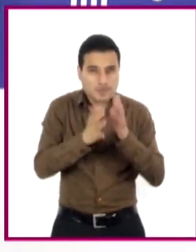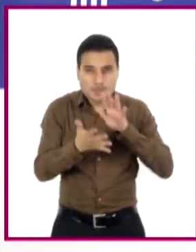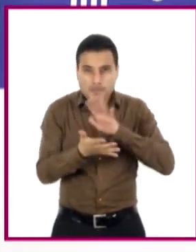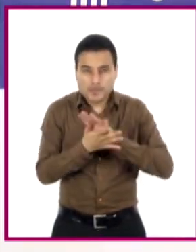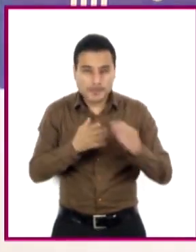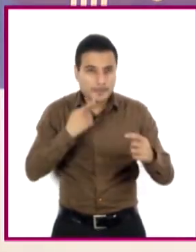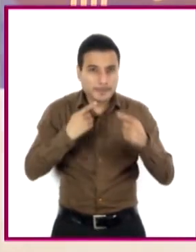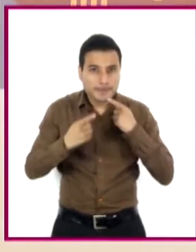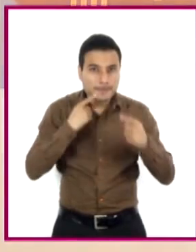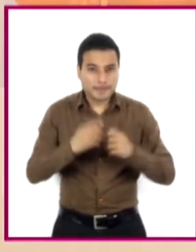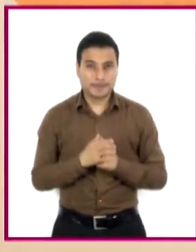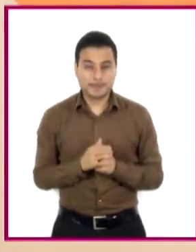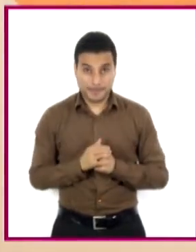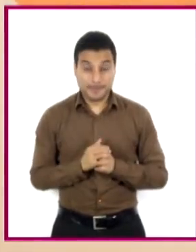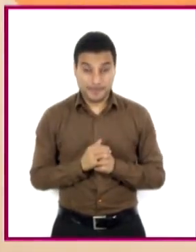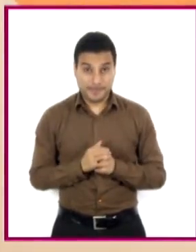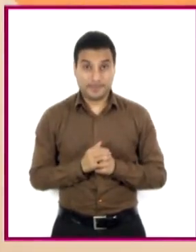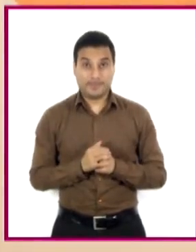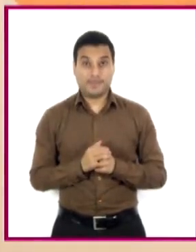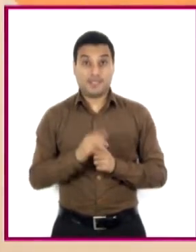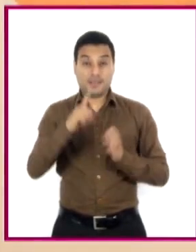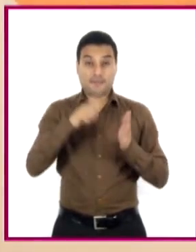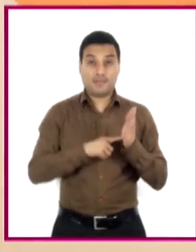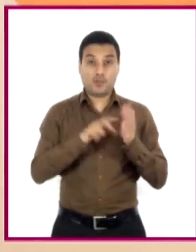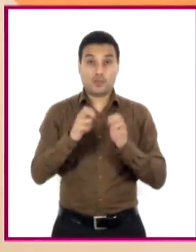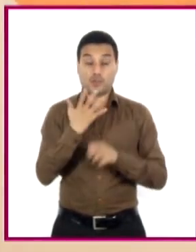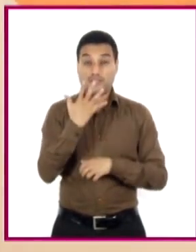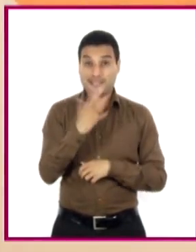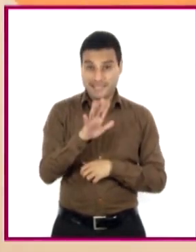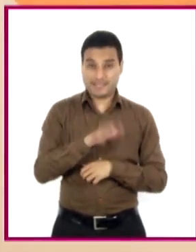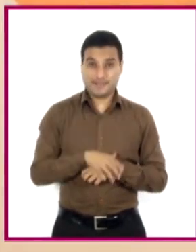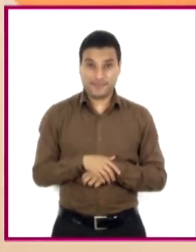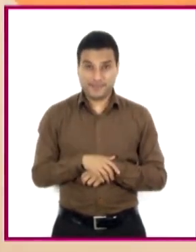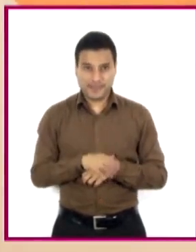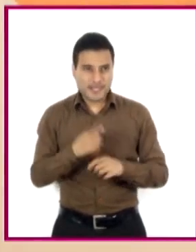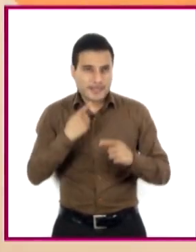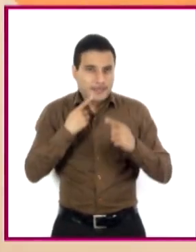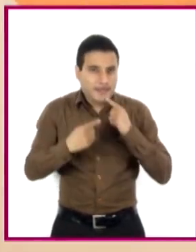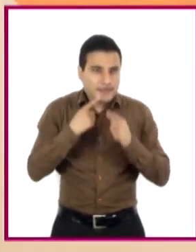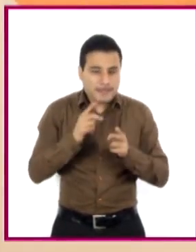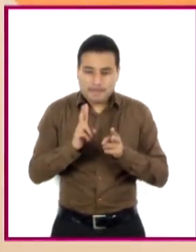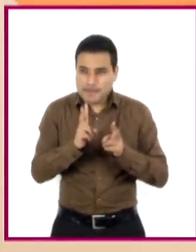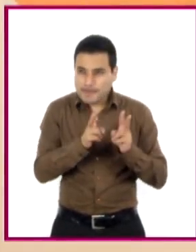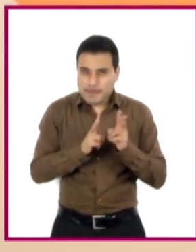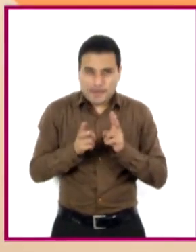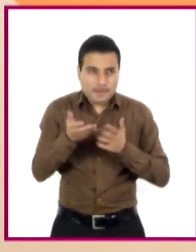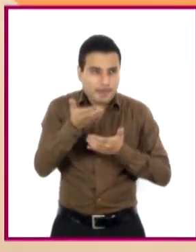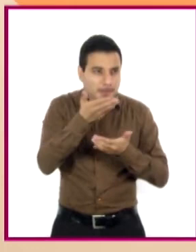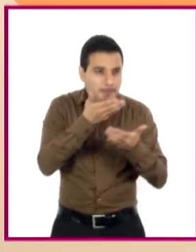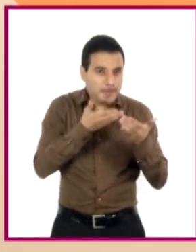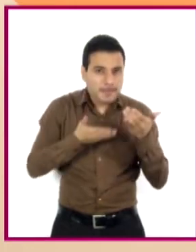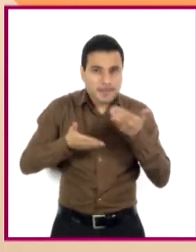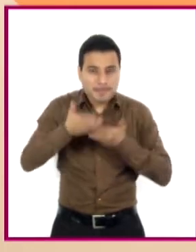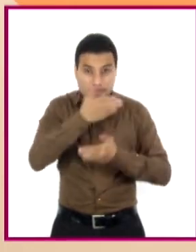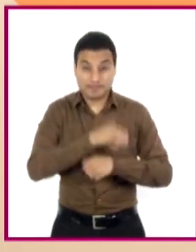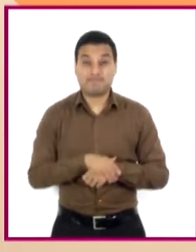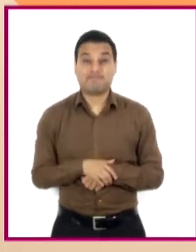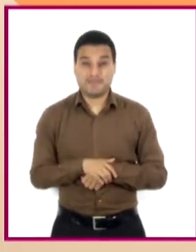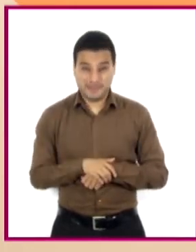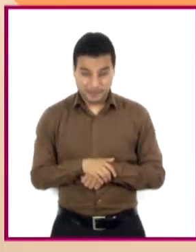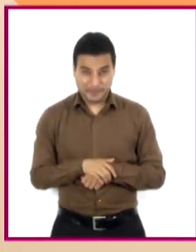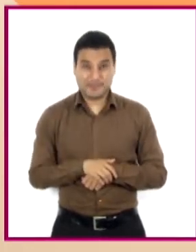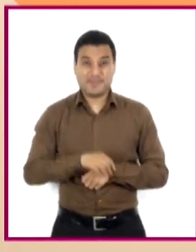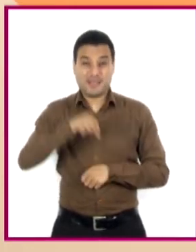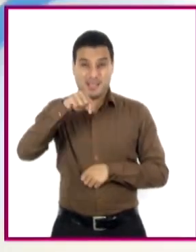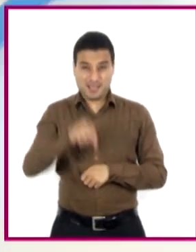en el transcurso de la década de 1810 sucedieron movimientos de independencia en las colonias de España